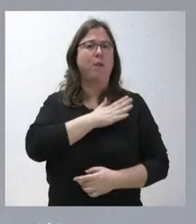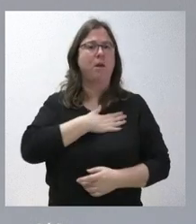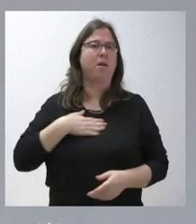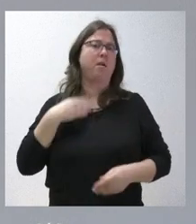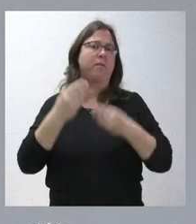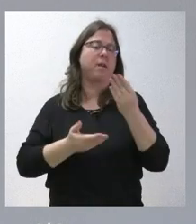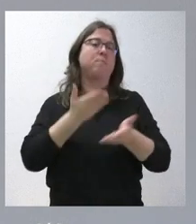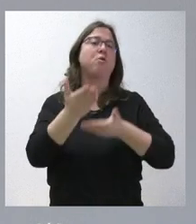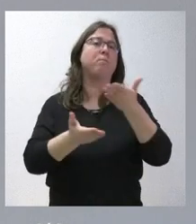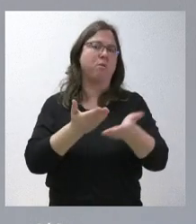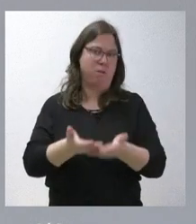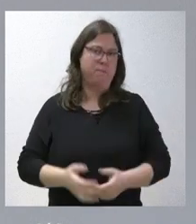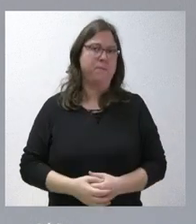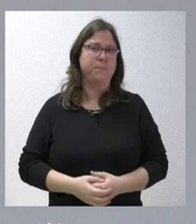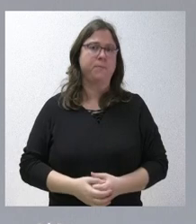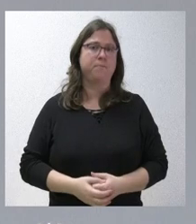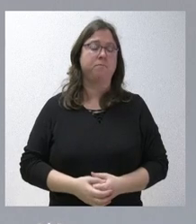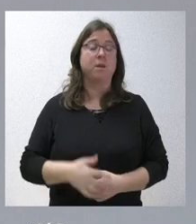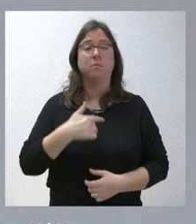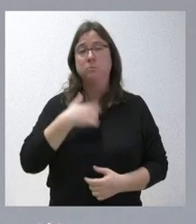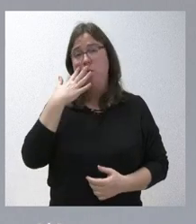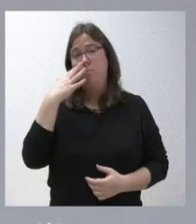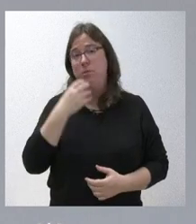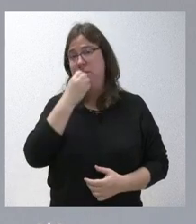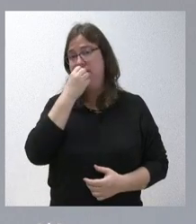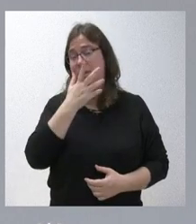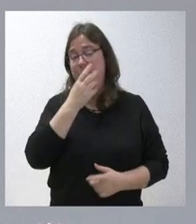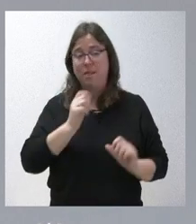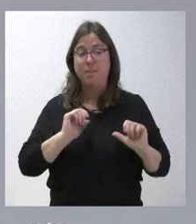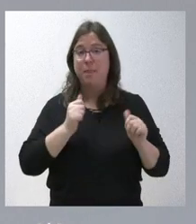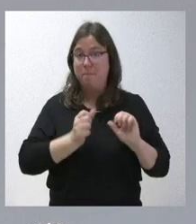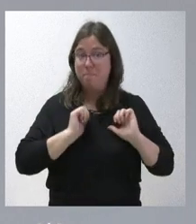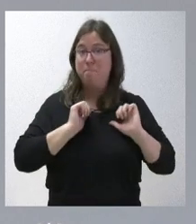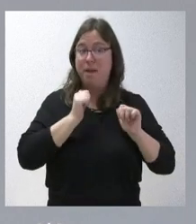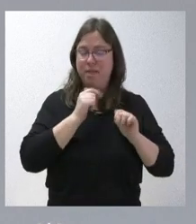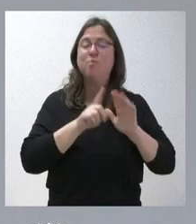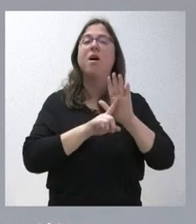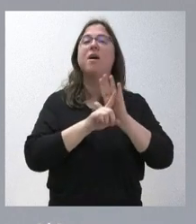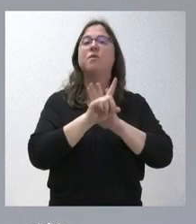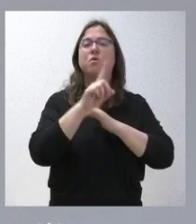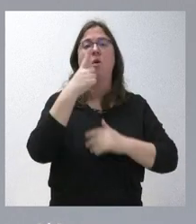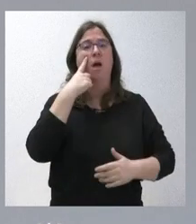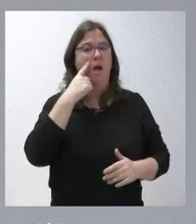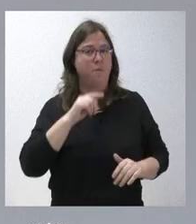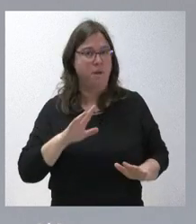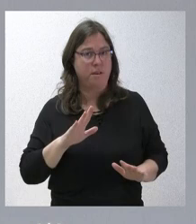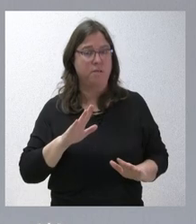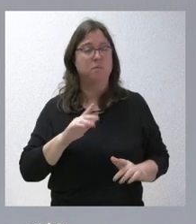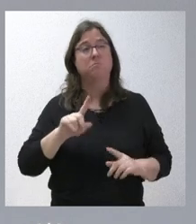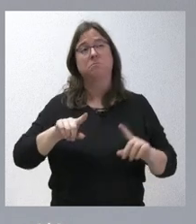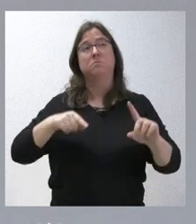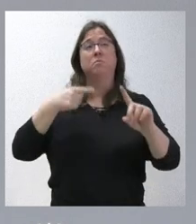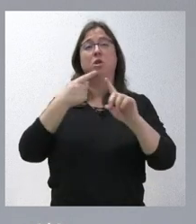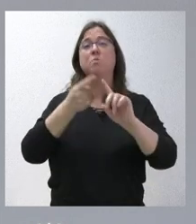proponiendo eh yo creo que es bueno dejarla nacer y ver esa evolución y por lo tanto yo creo que de cara al próximo